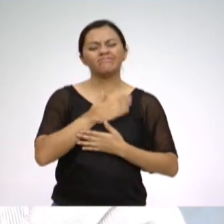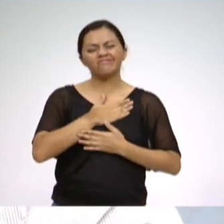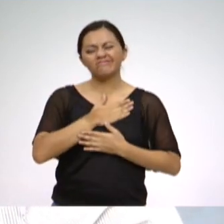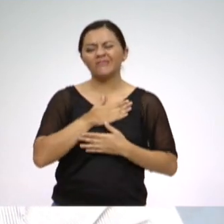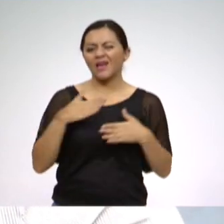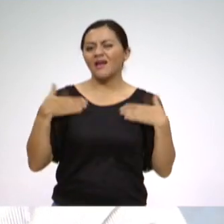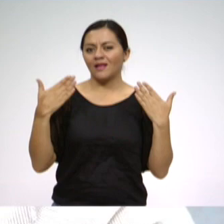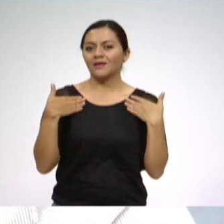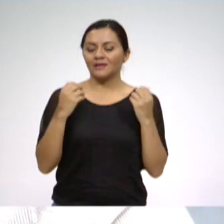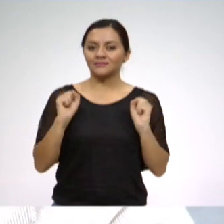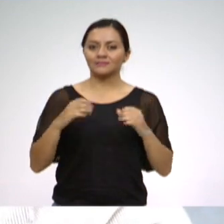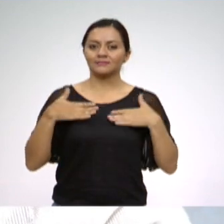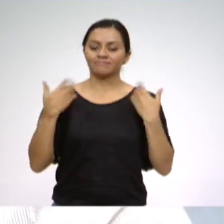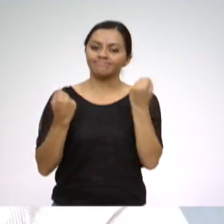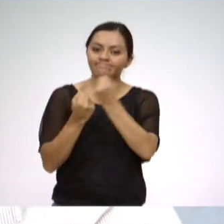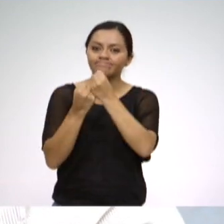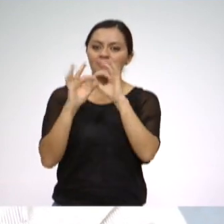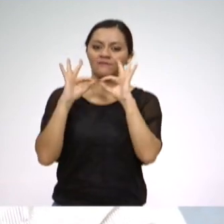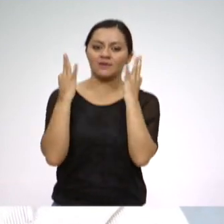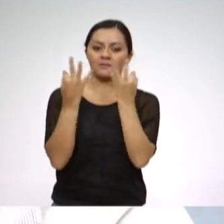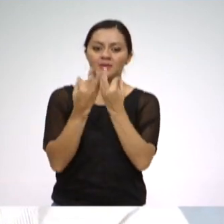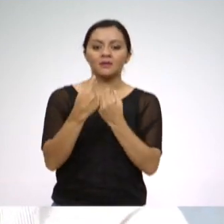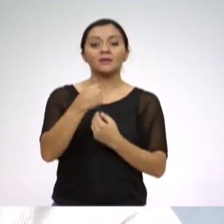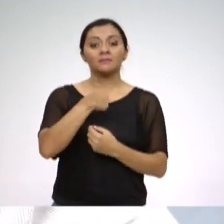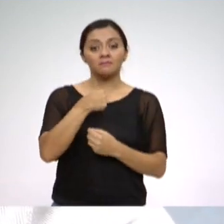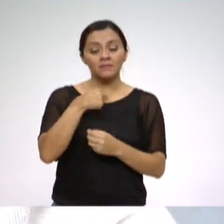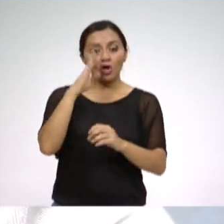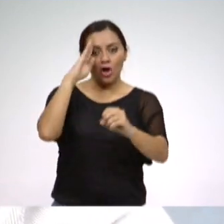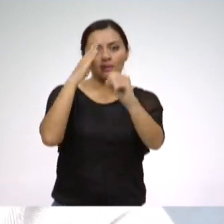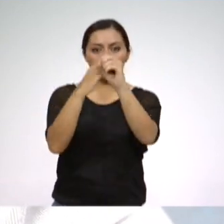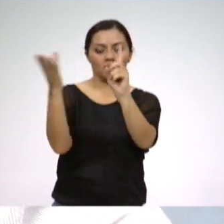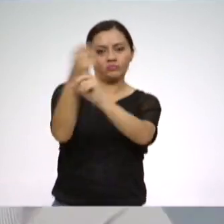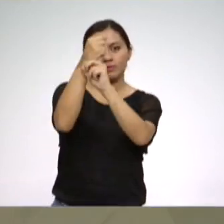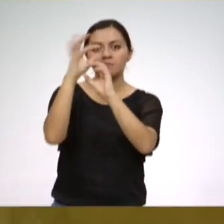mí de alegría. Eso era mi meta.